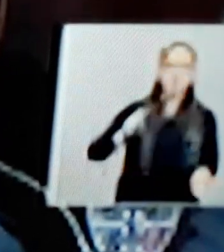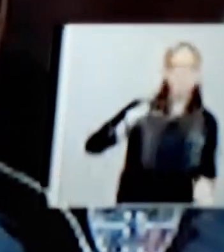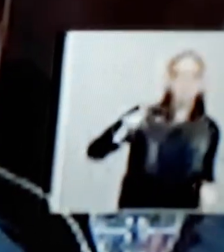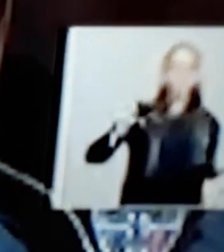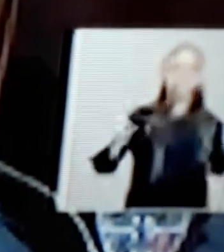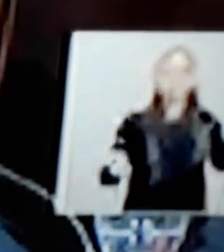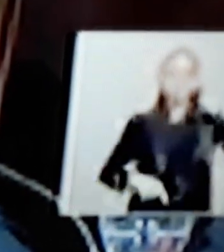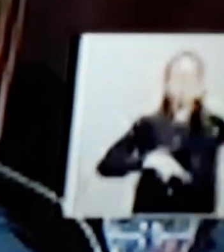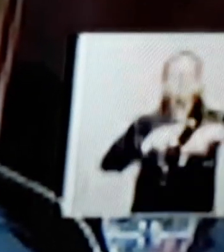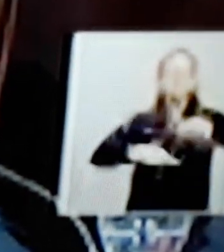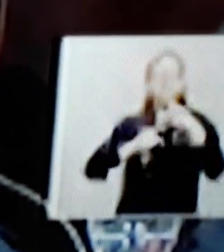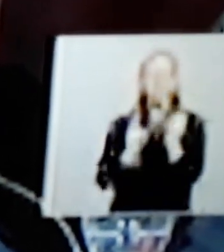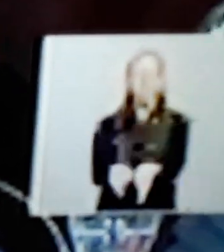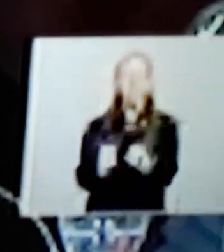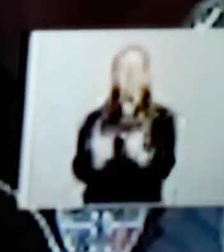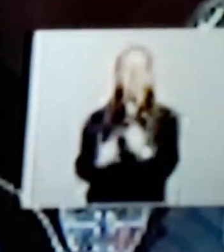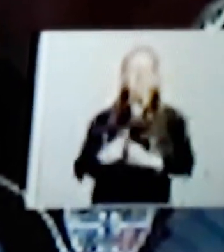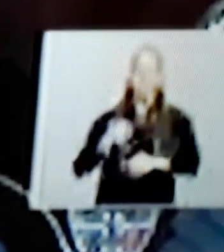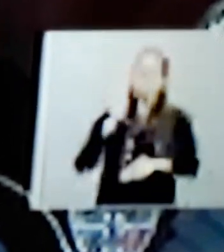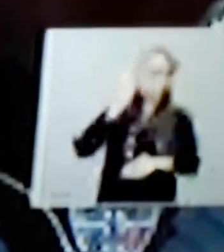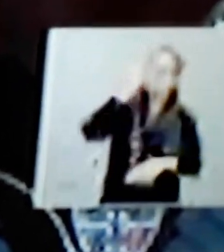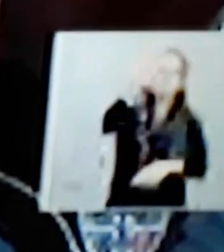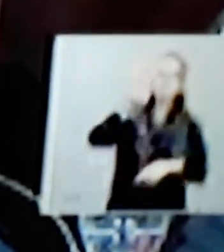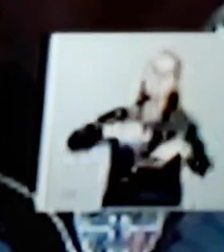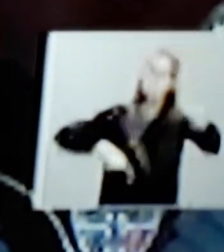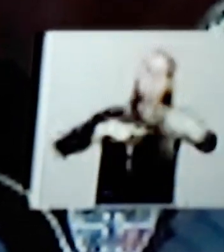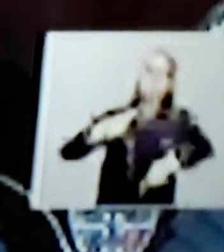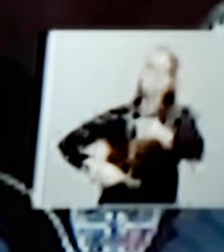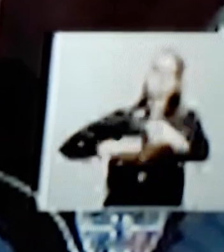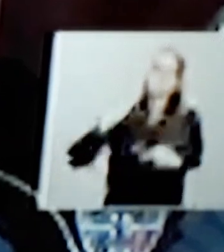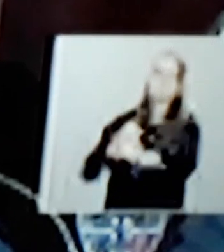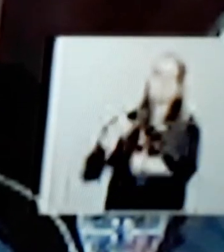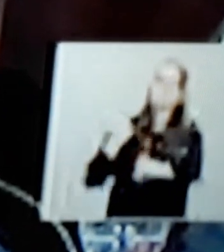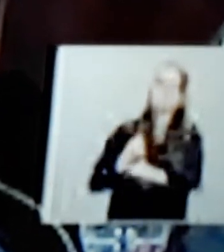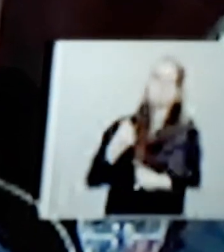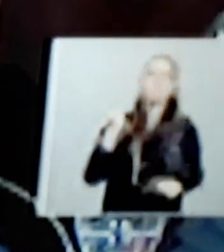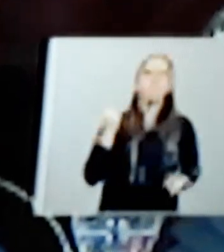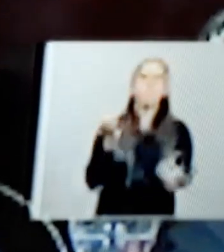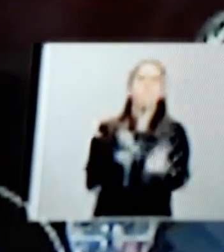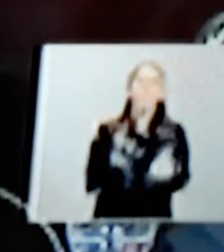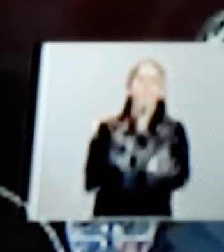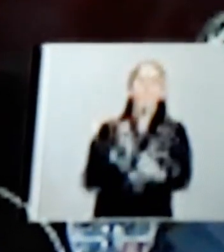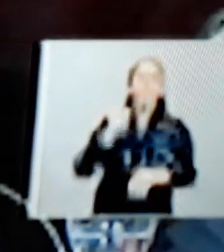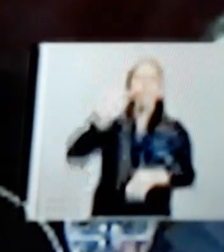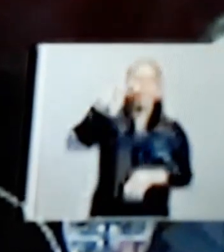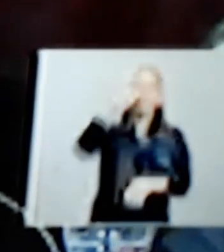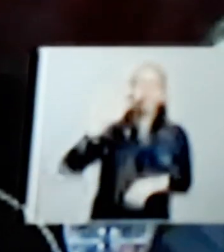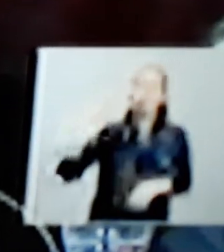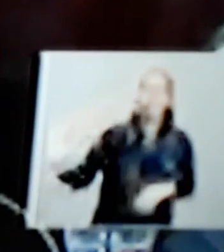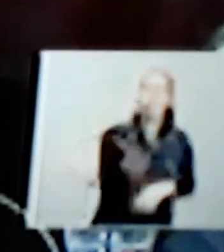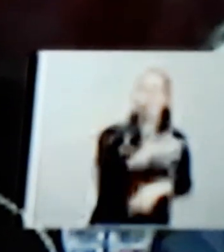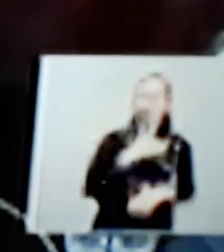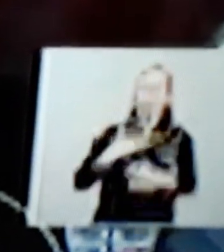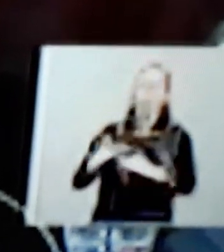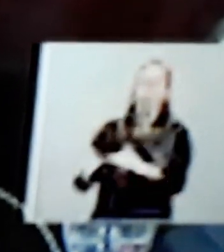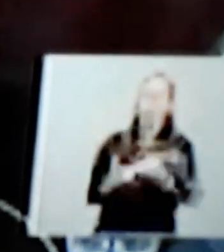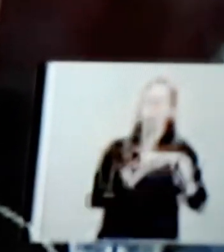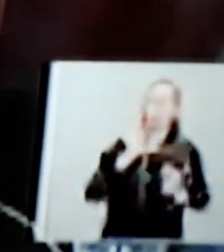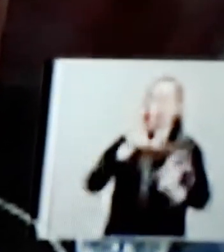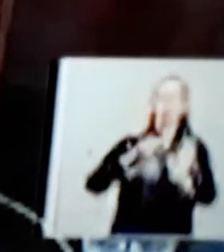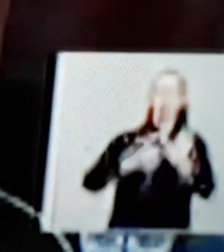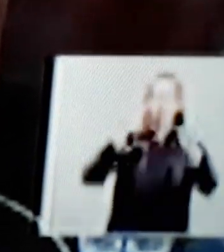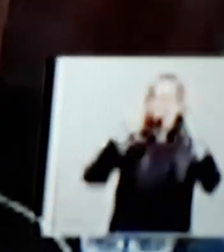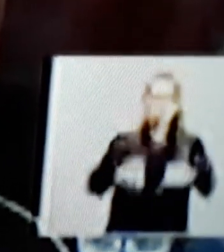transformando, para seguir adelante, para seguir trabajando por el derecho al futuro de todos y todas los